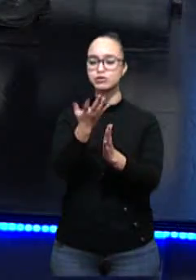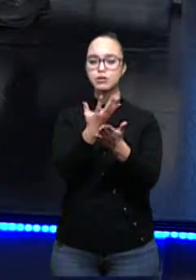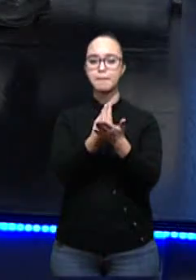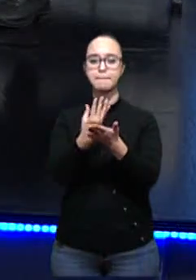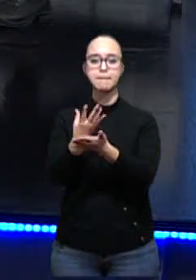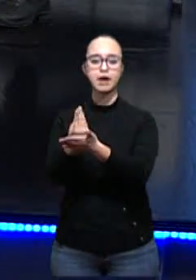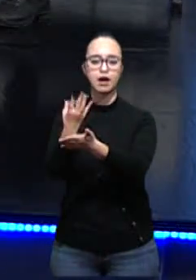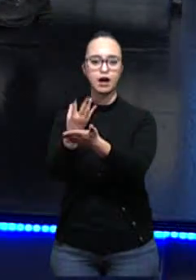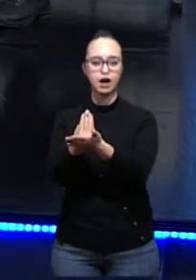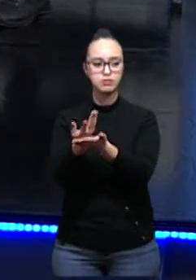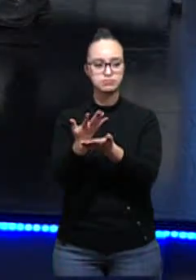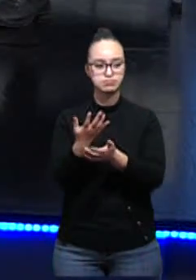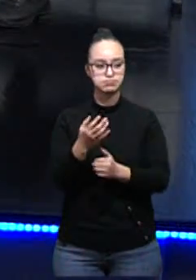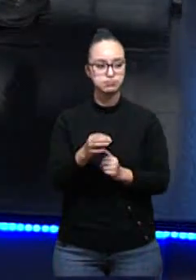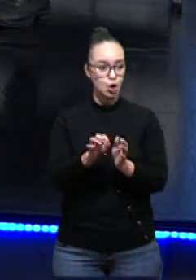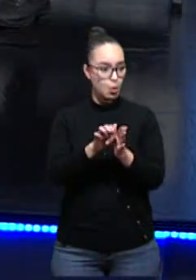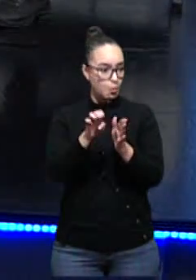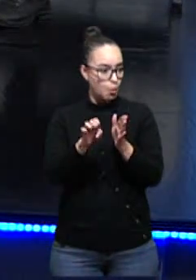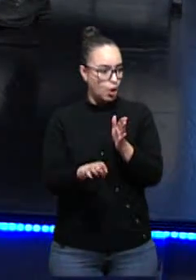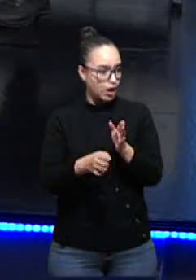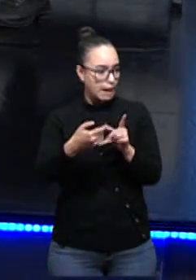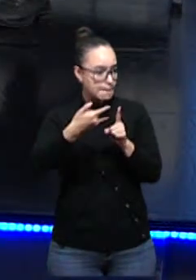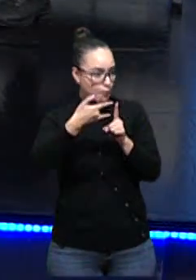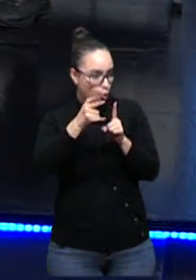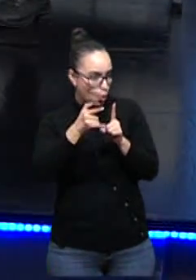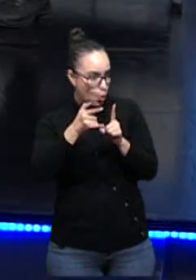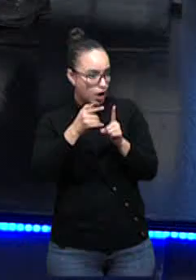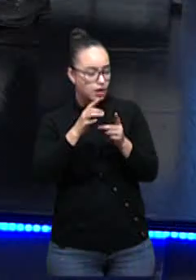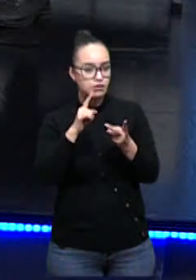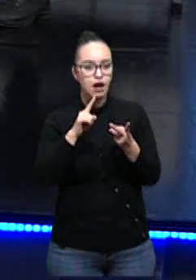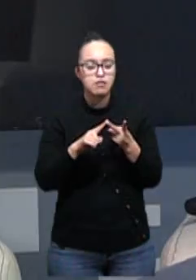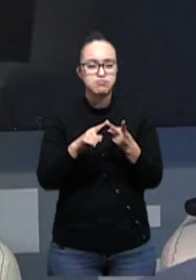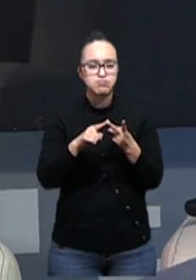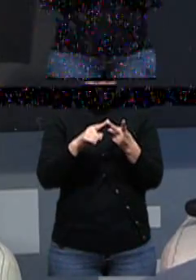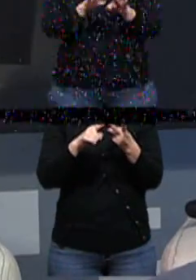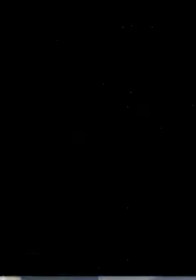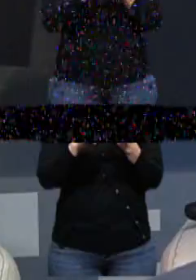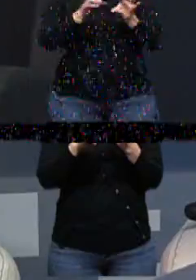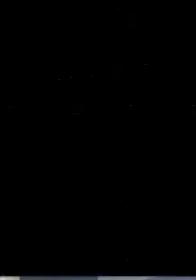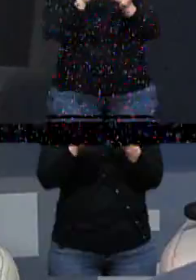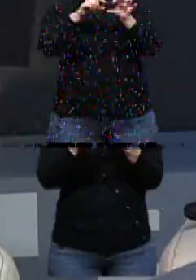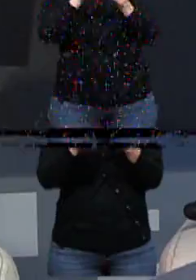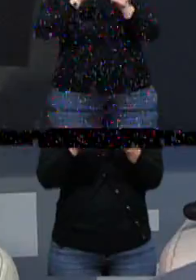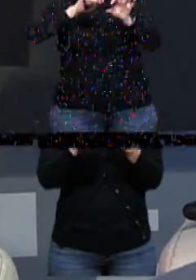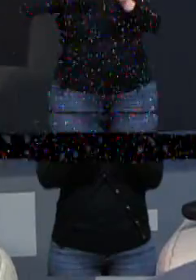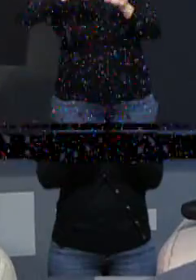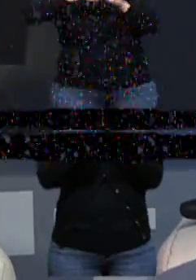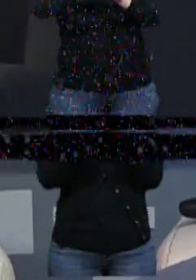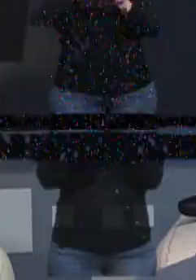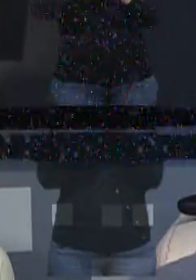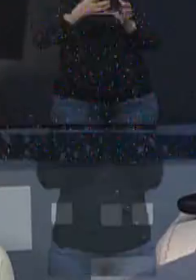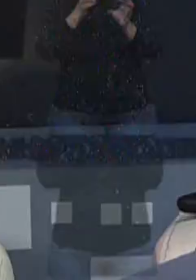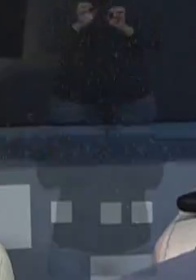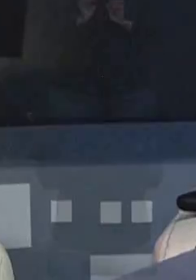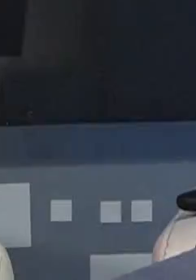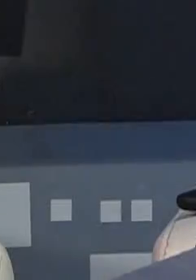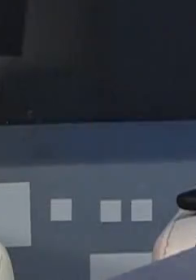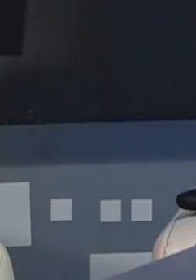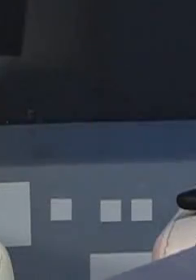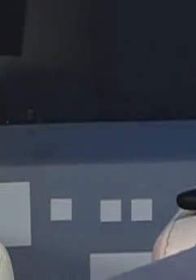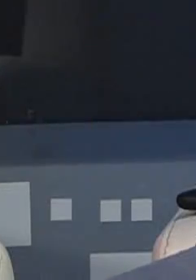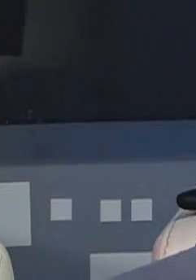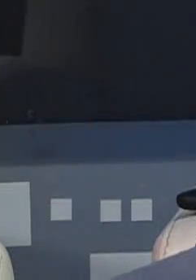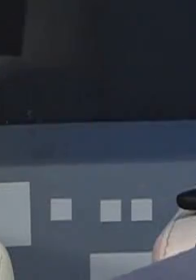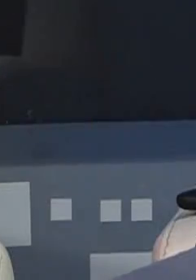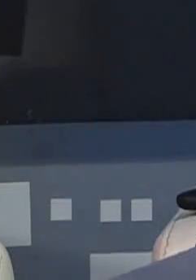decir, si afectan una puerta, hacen boquetes en las aulas para ver qué hay que se puedan llevar. Y ya lo